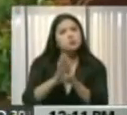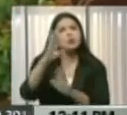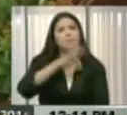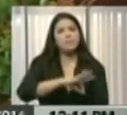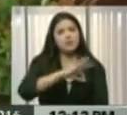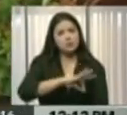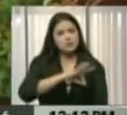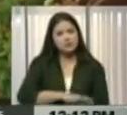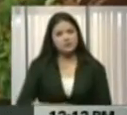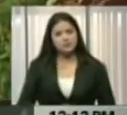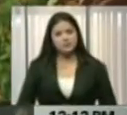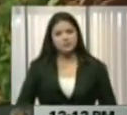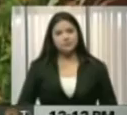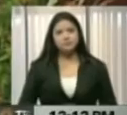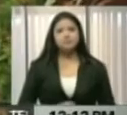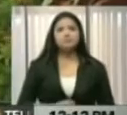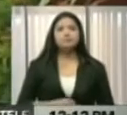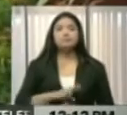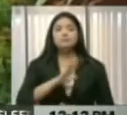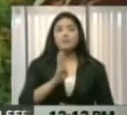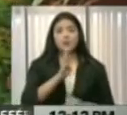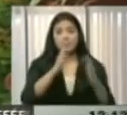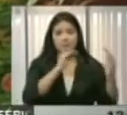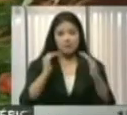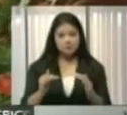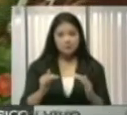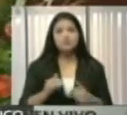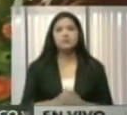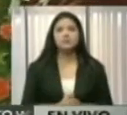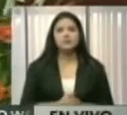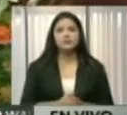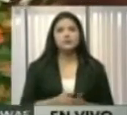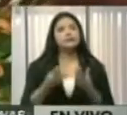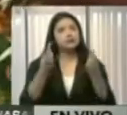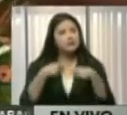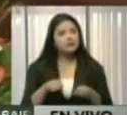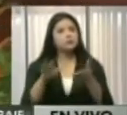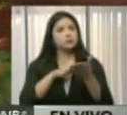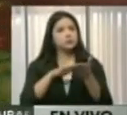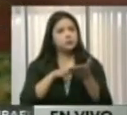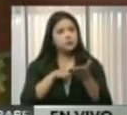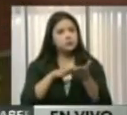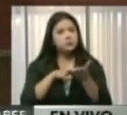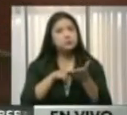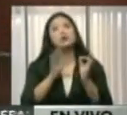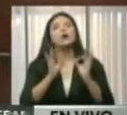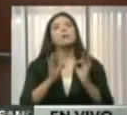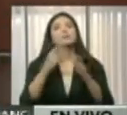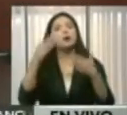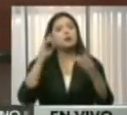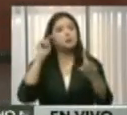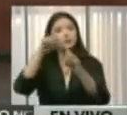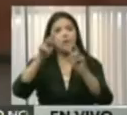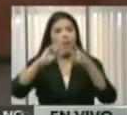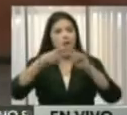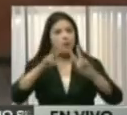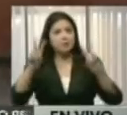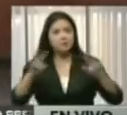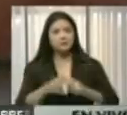sociedad. B. Tratamiento de los conflictos hacia la construcción de la paz.